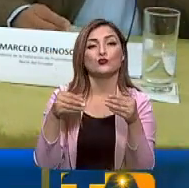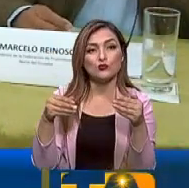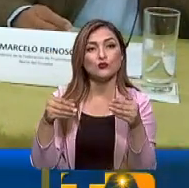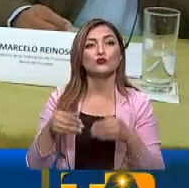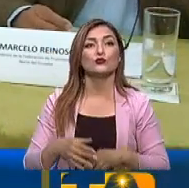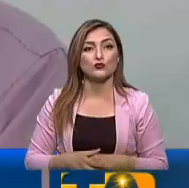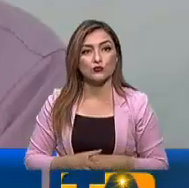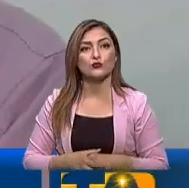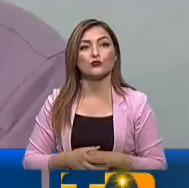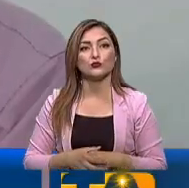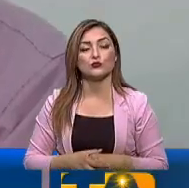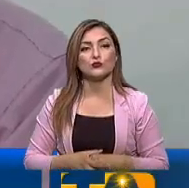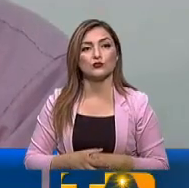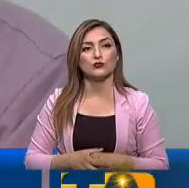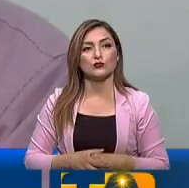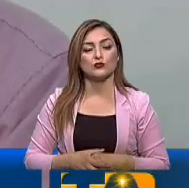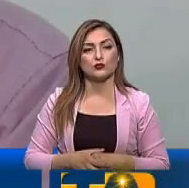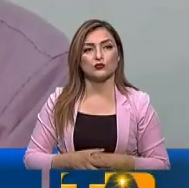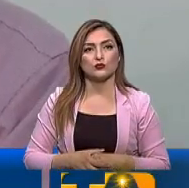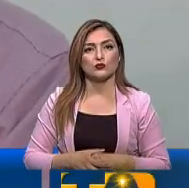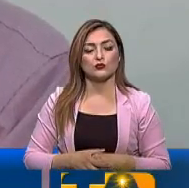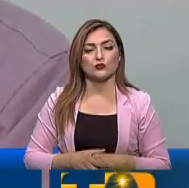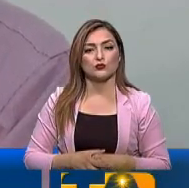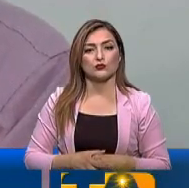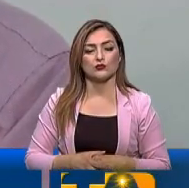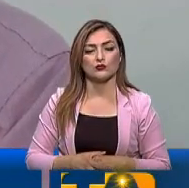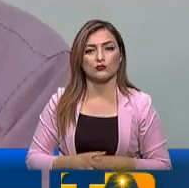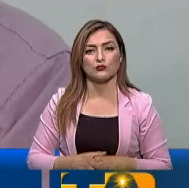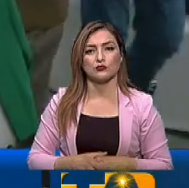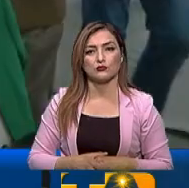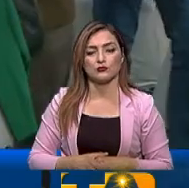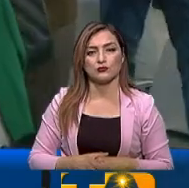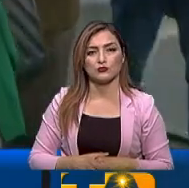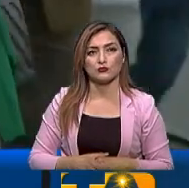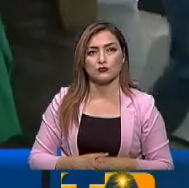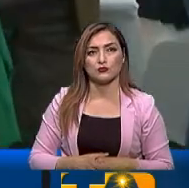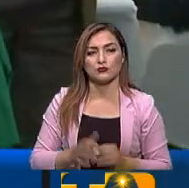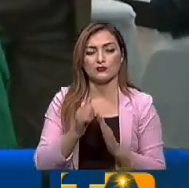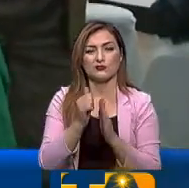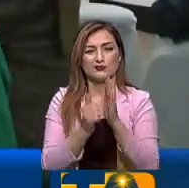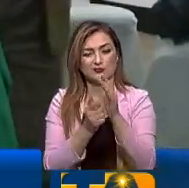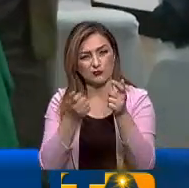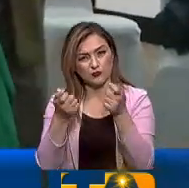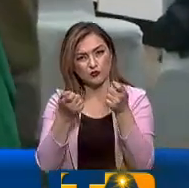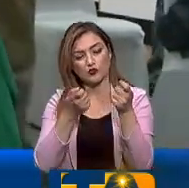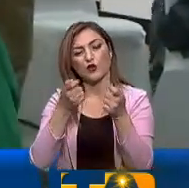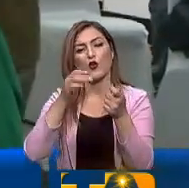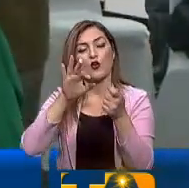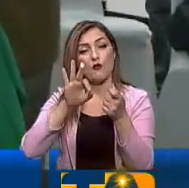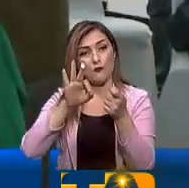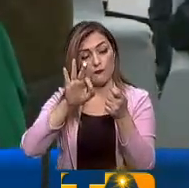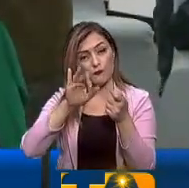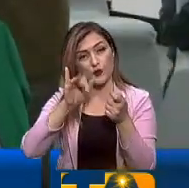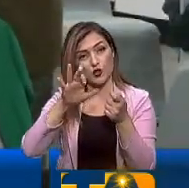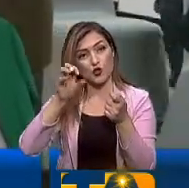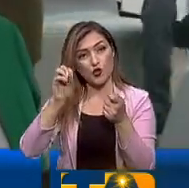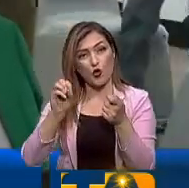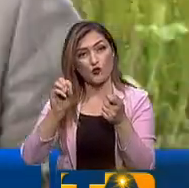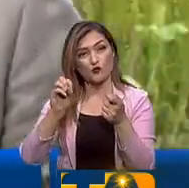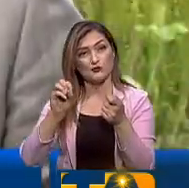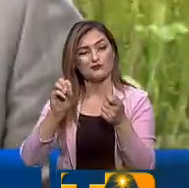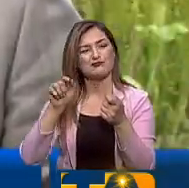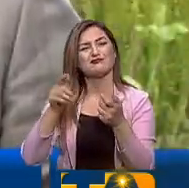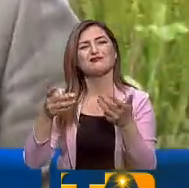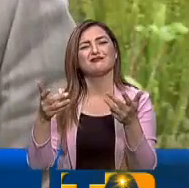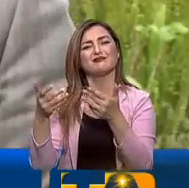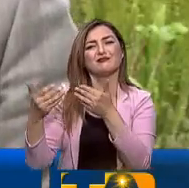dólares por la merma en los recursos para la Agencia de Regulación y Control Fito y Zoosanitario, que